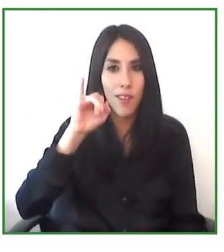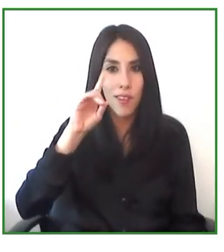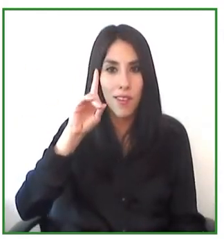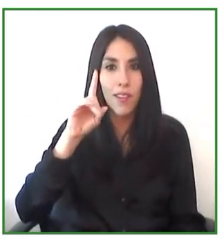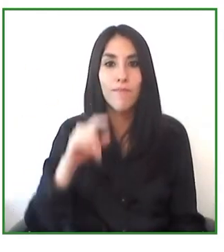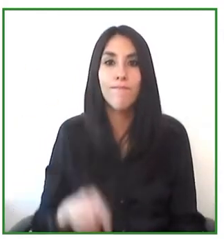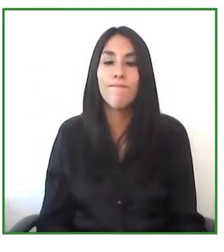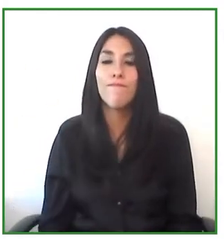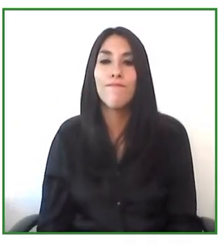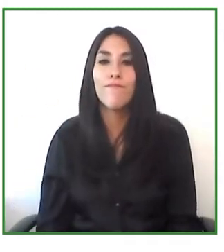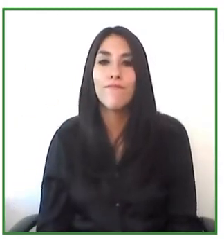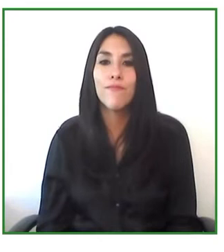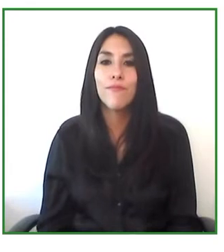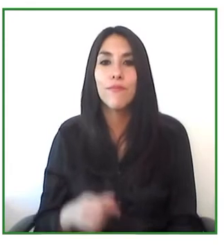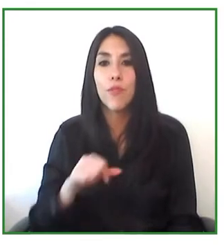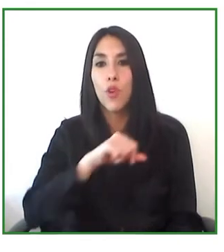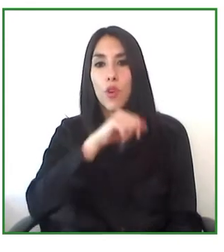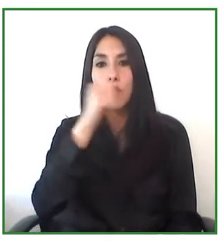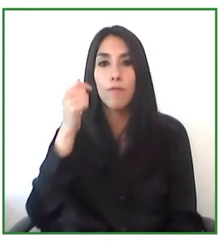proyectos, en el nuestro